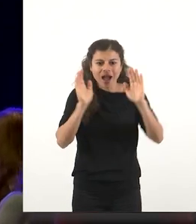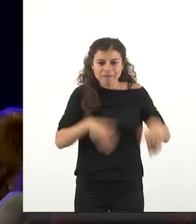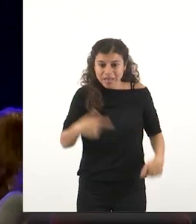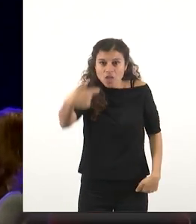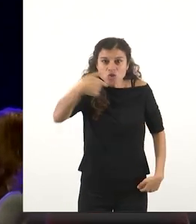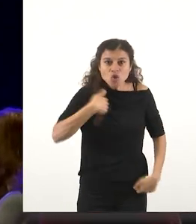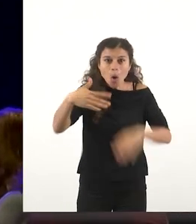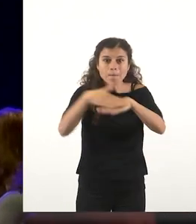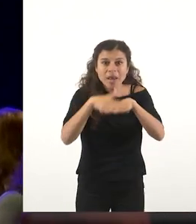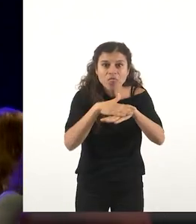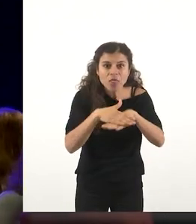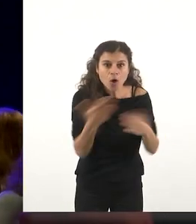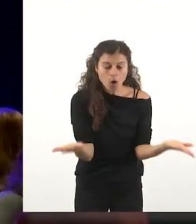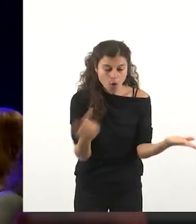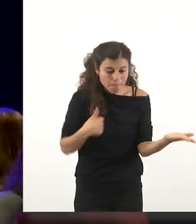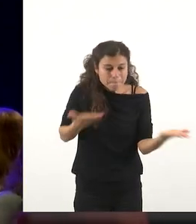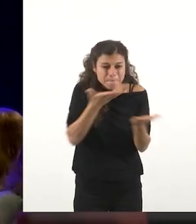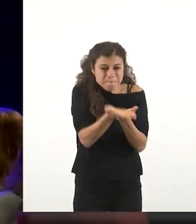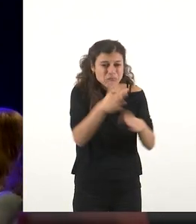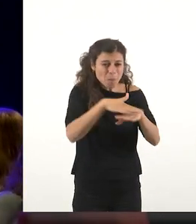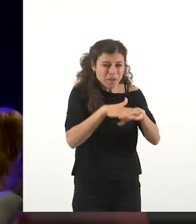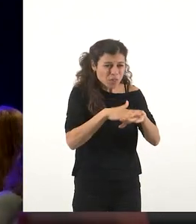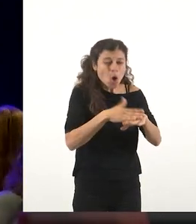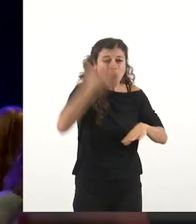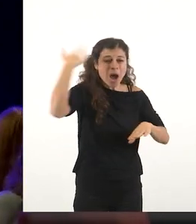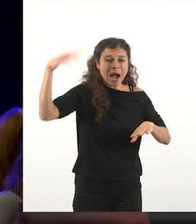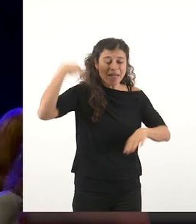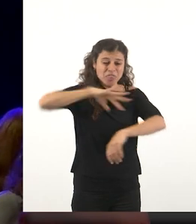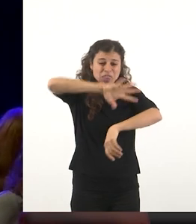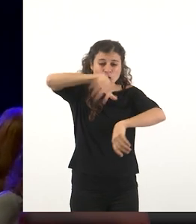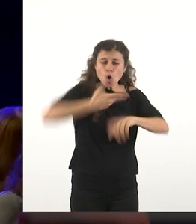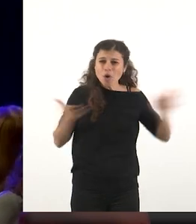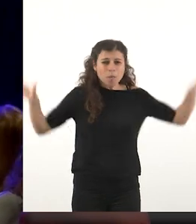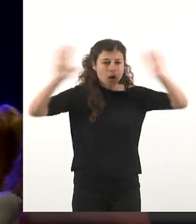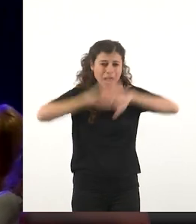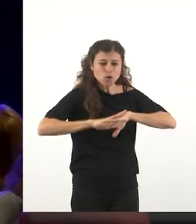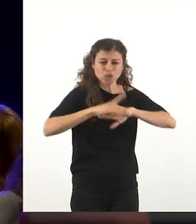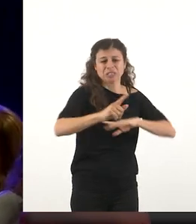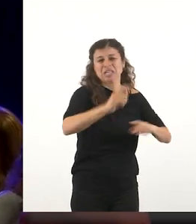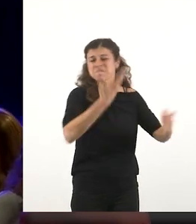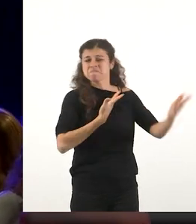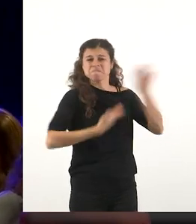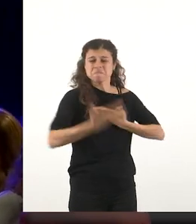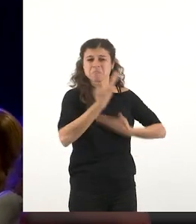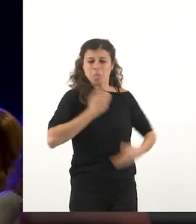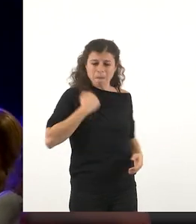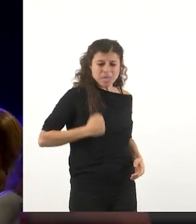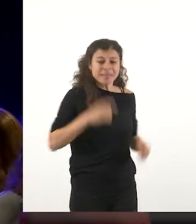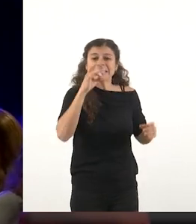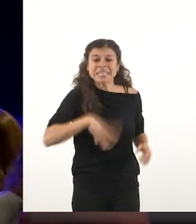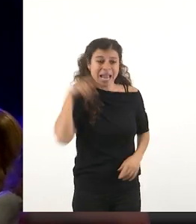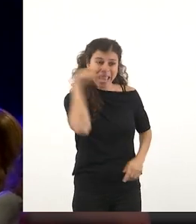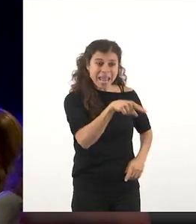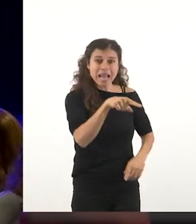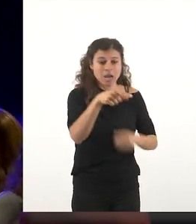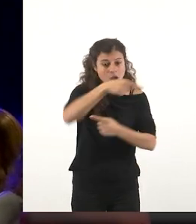yo, señoras y señores, cuando el que me ha tratado como una mierda 5 horas toda la noche ha sido él. ¿Cómo consigue el tío dar la vuelta a la situación